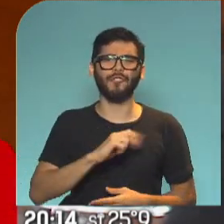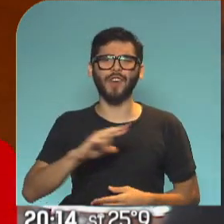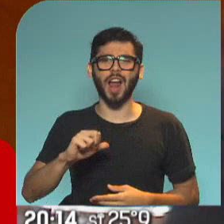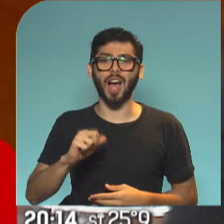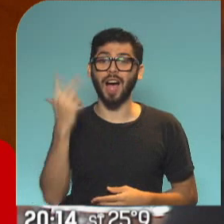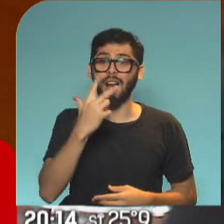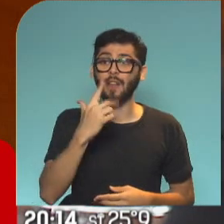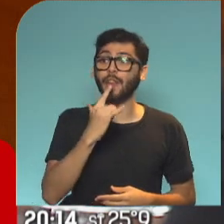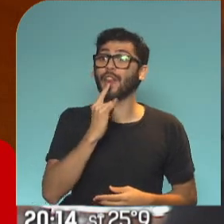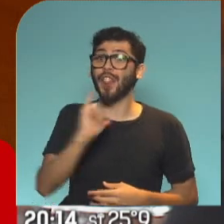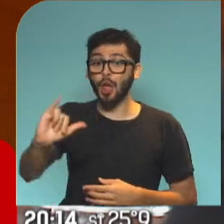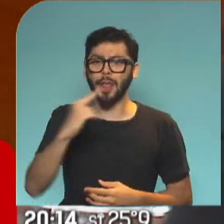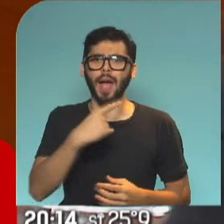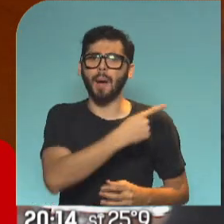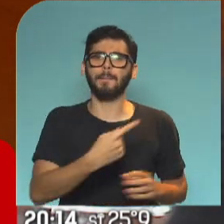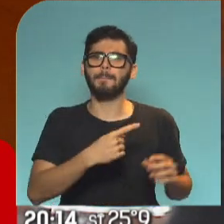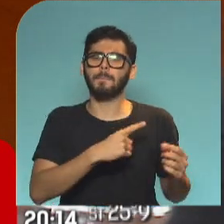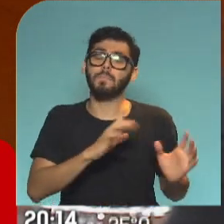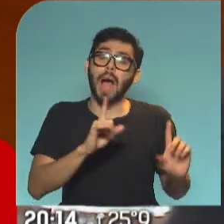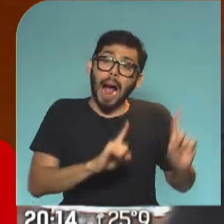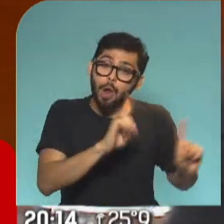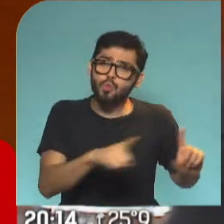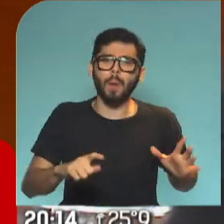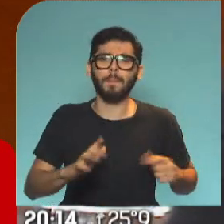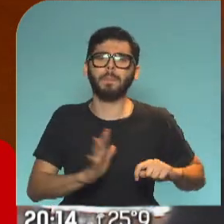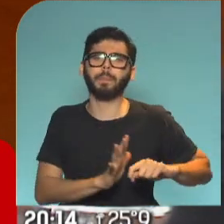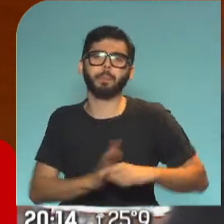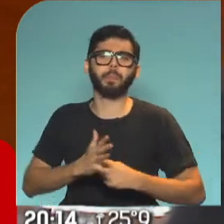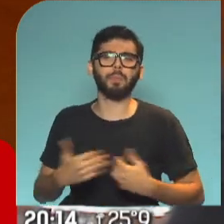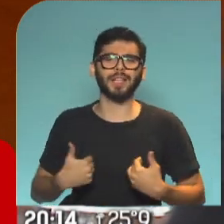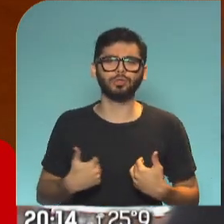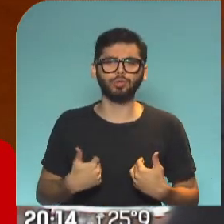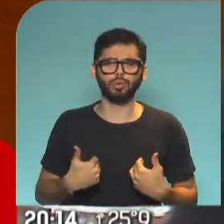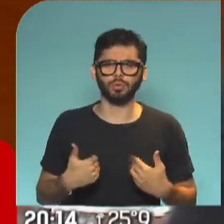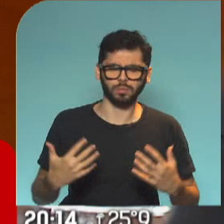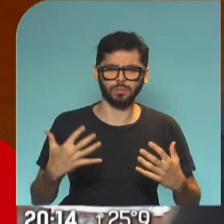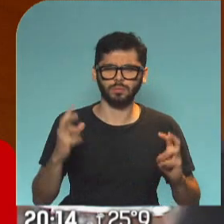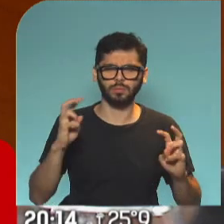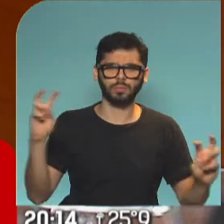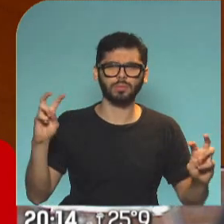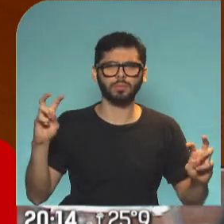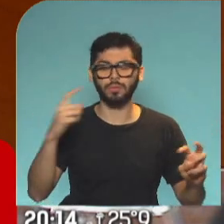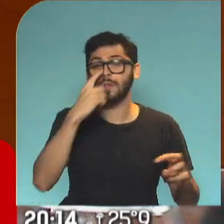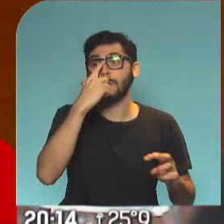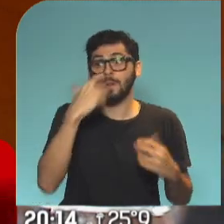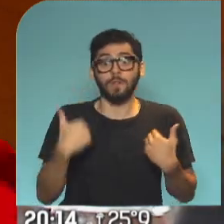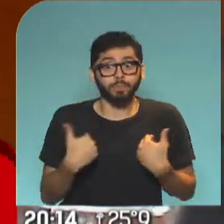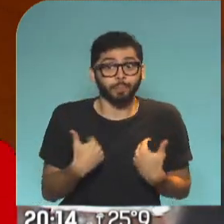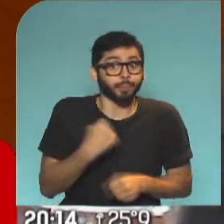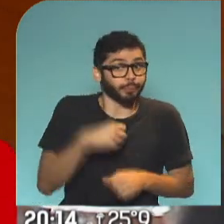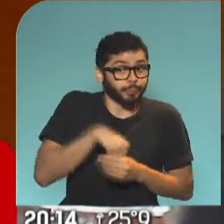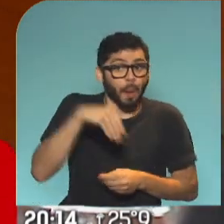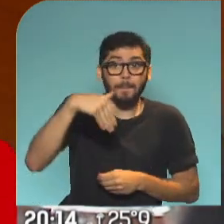sostiene que fue presionado por algunos poderes hay cuestiones que nos hacen ruido entonces desde el mismo cal ya como consejero